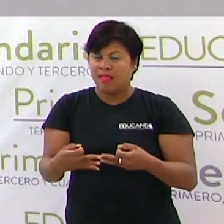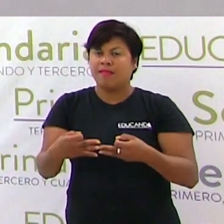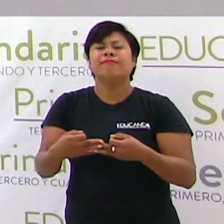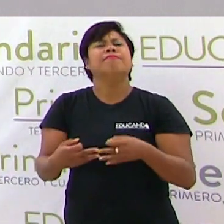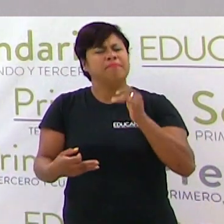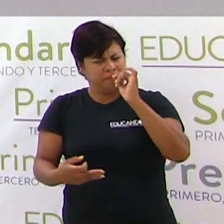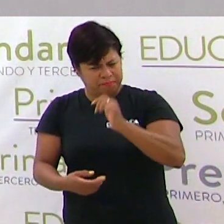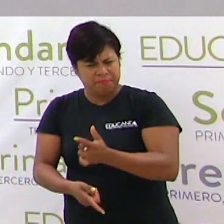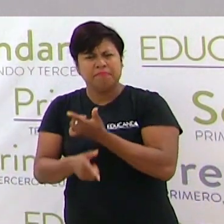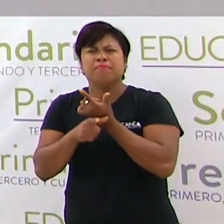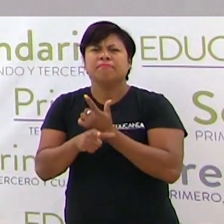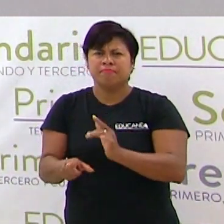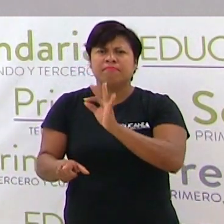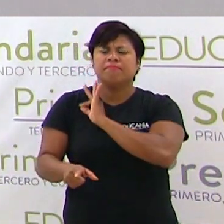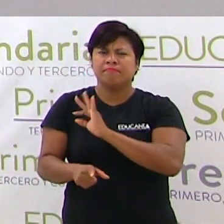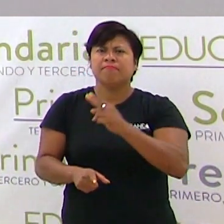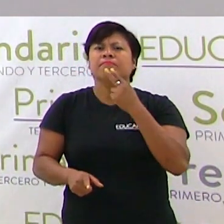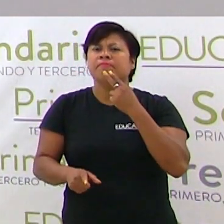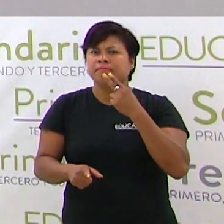informal sí,